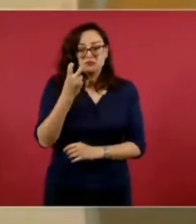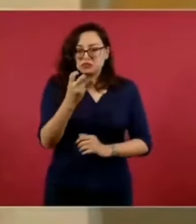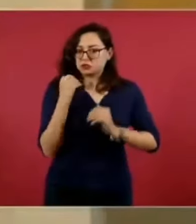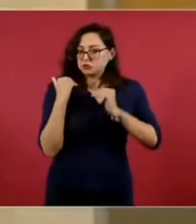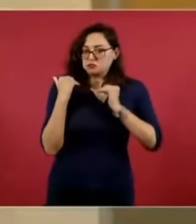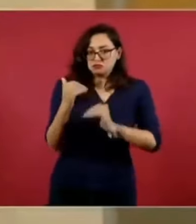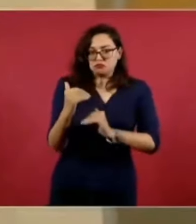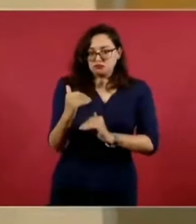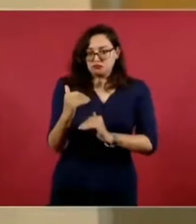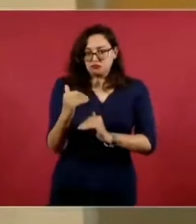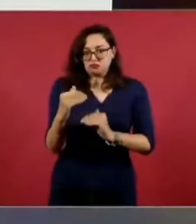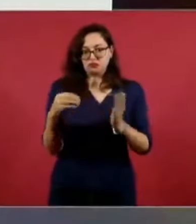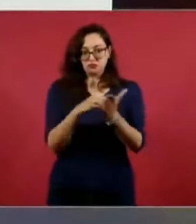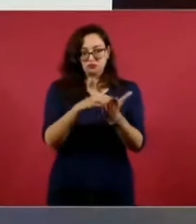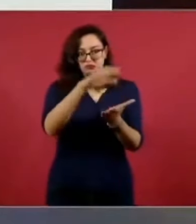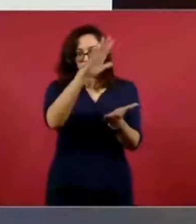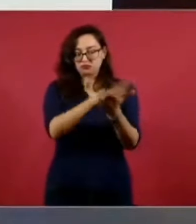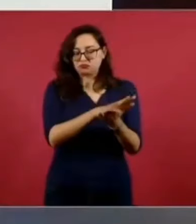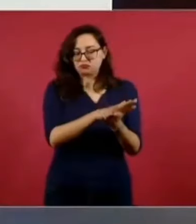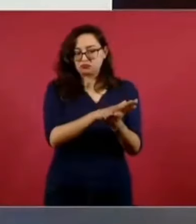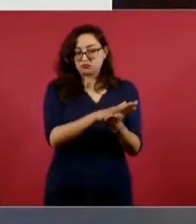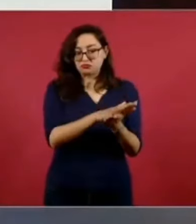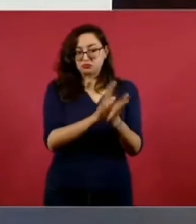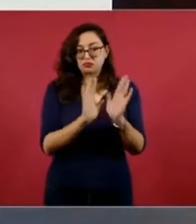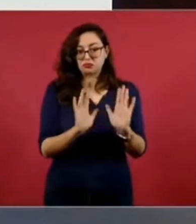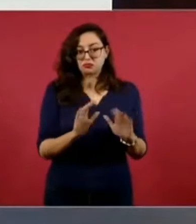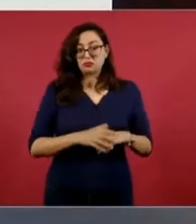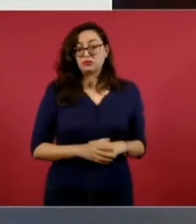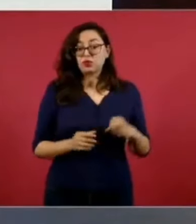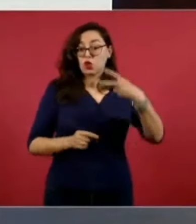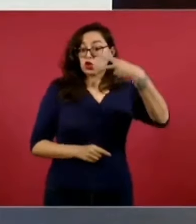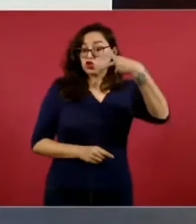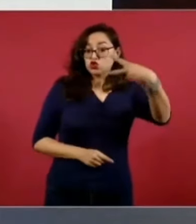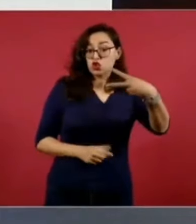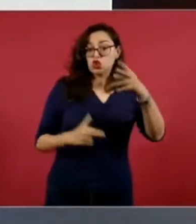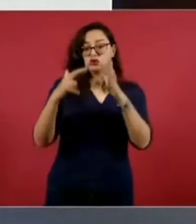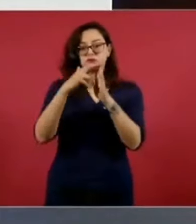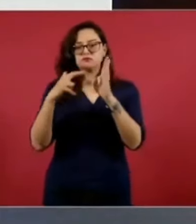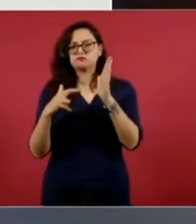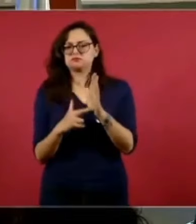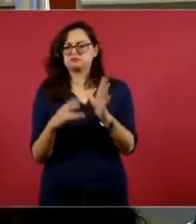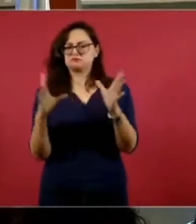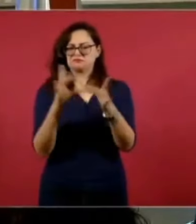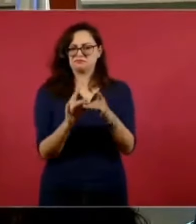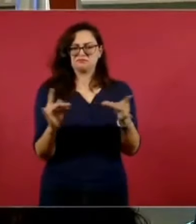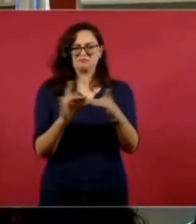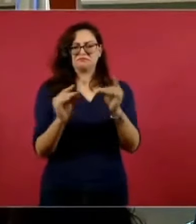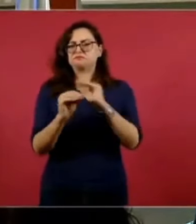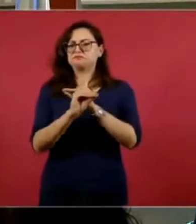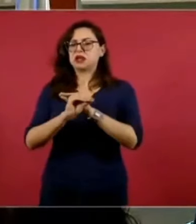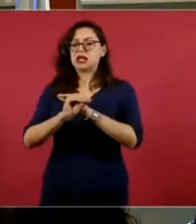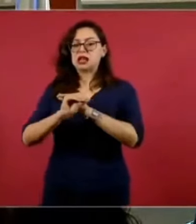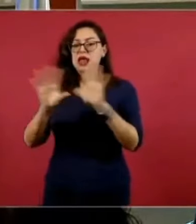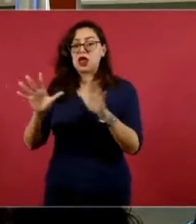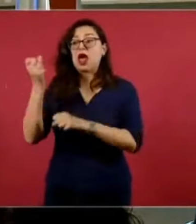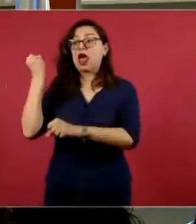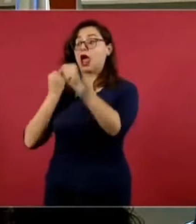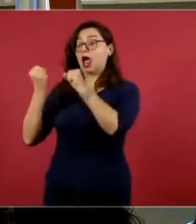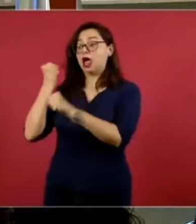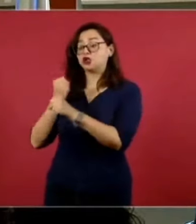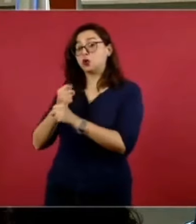asignación de curules de diputados estas dos reglas que se introdujeron en la constitución en el